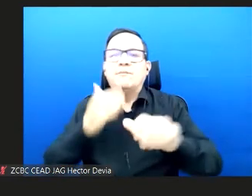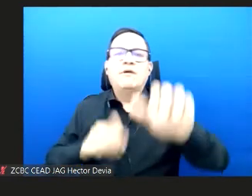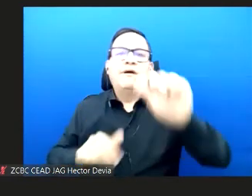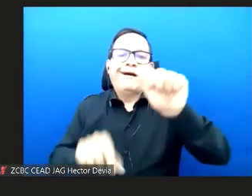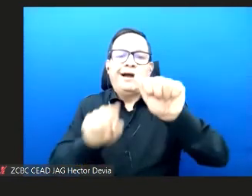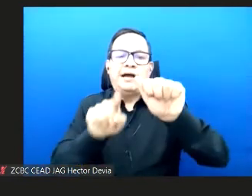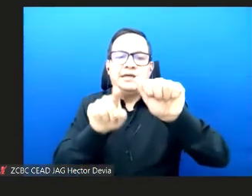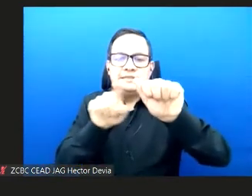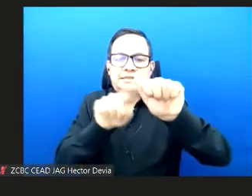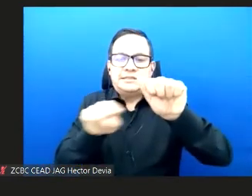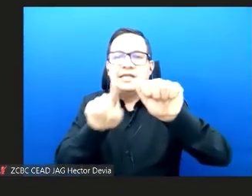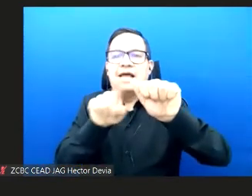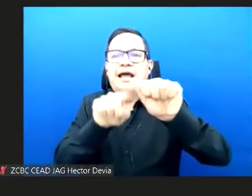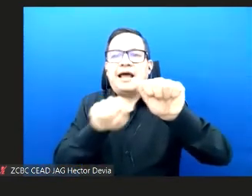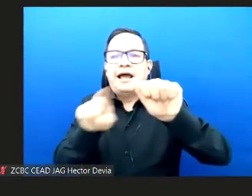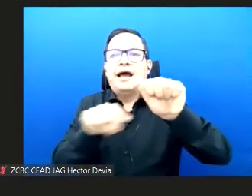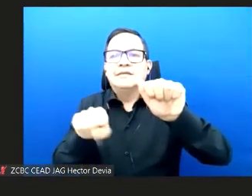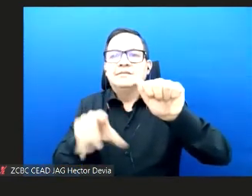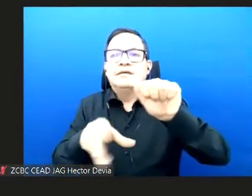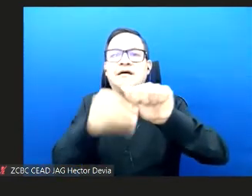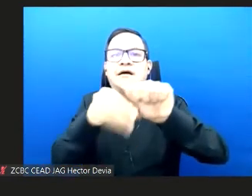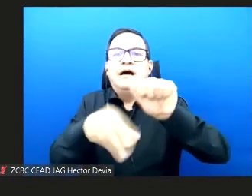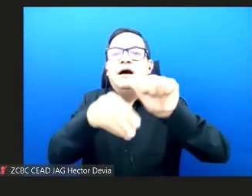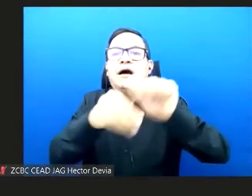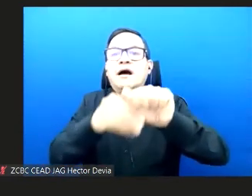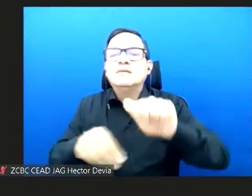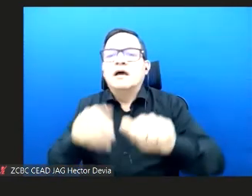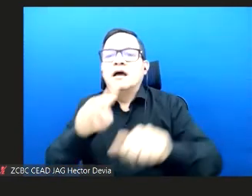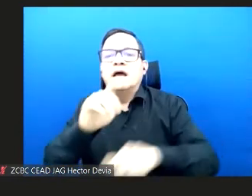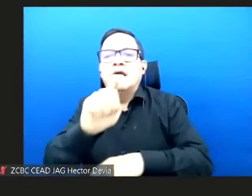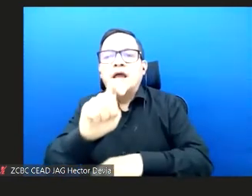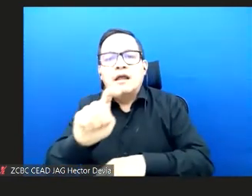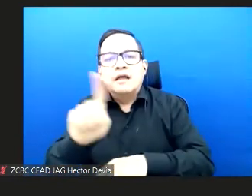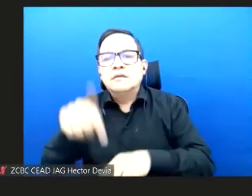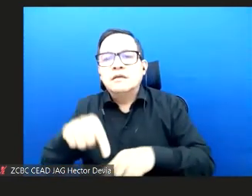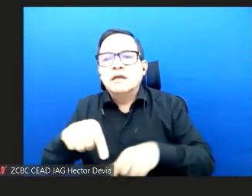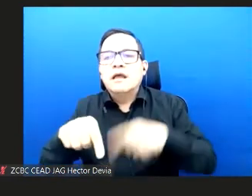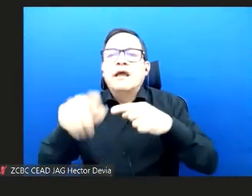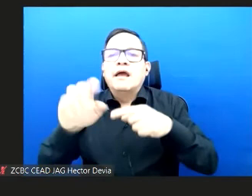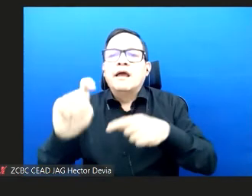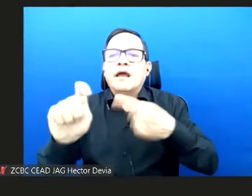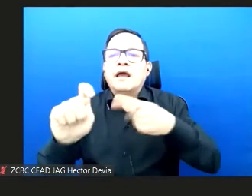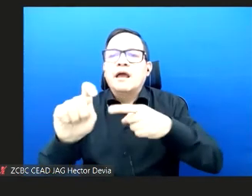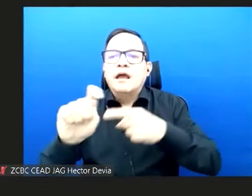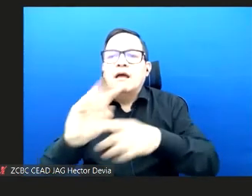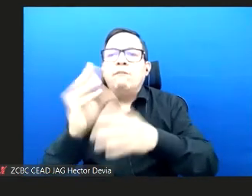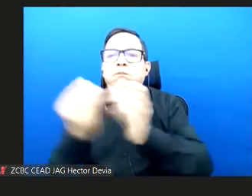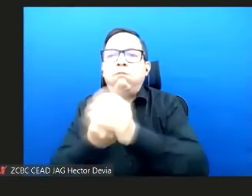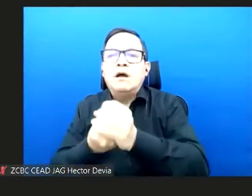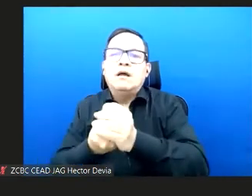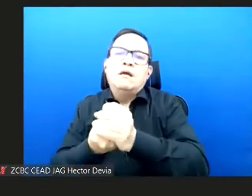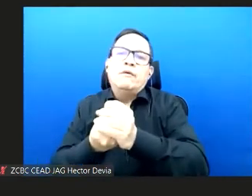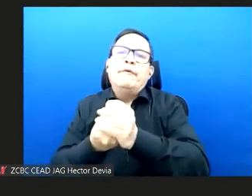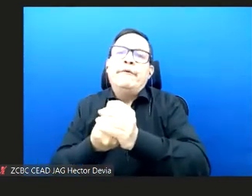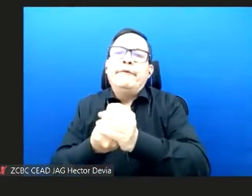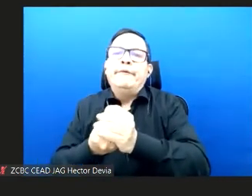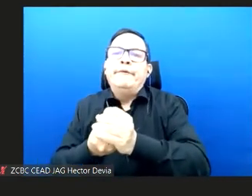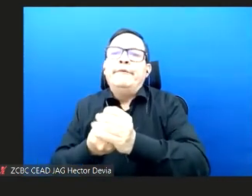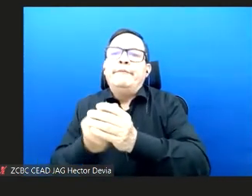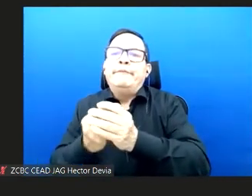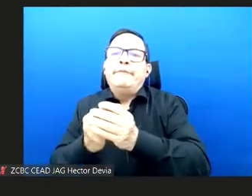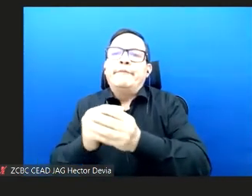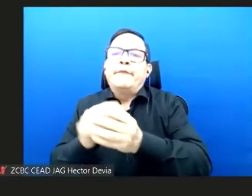pertenecen a U o X que no pertenecen a A. Vamos a,